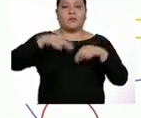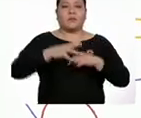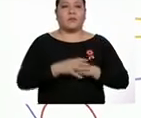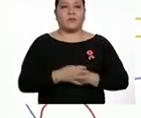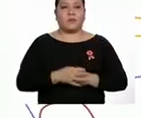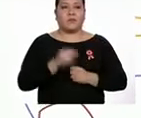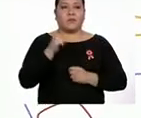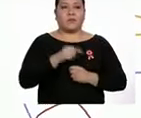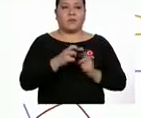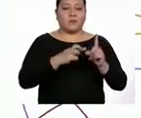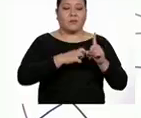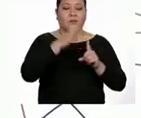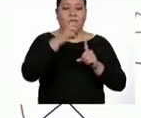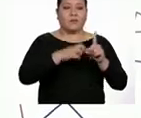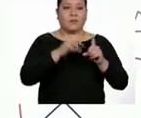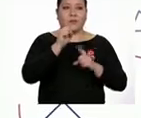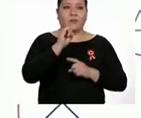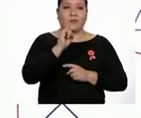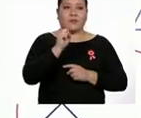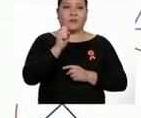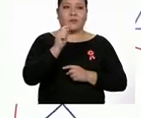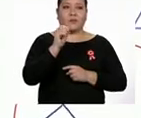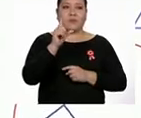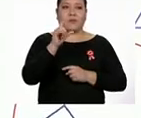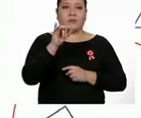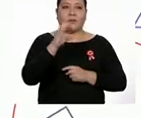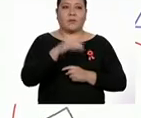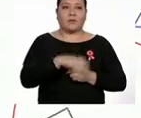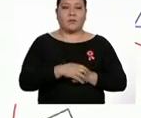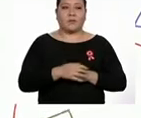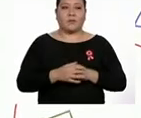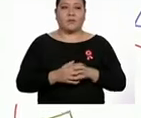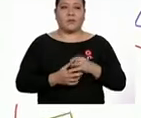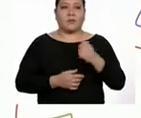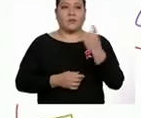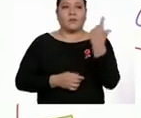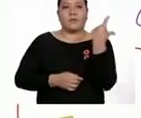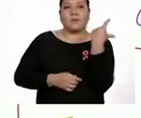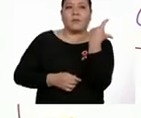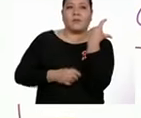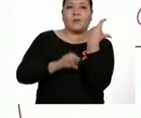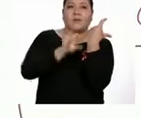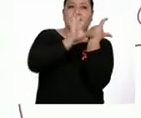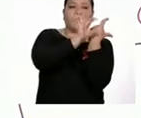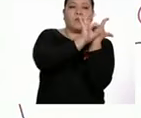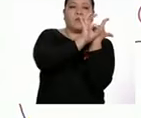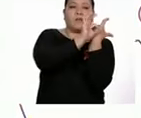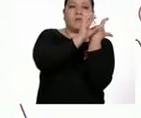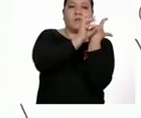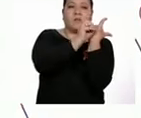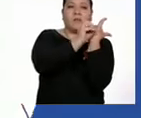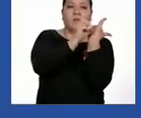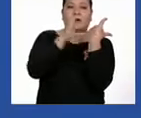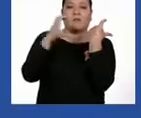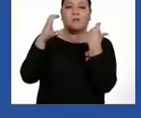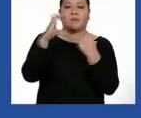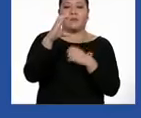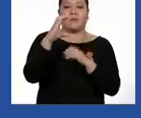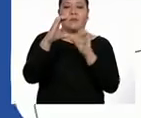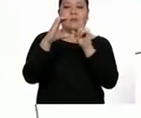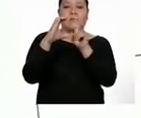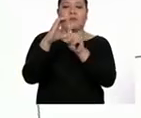la presión sistólica es igual al intervalo abierto en 90 y cerrado en